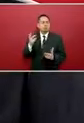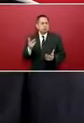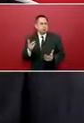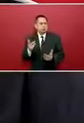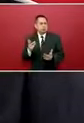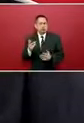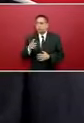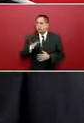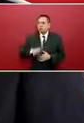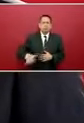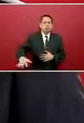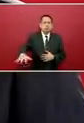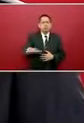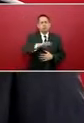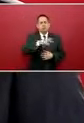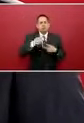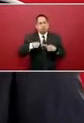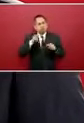todo el pueblo sepa